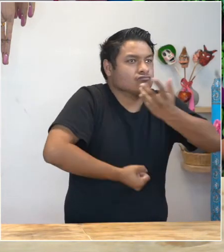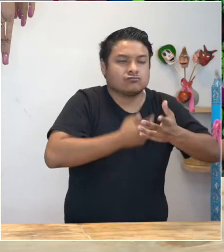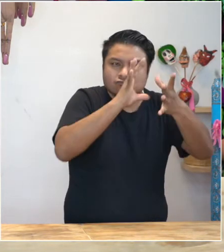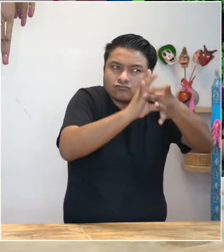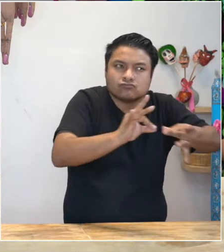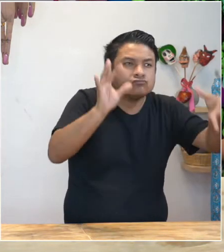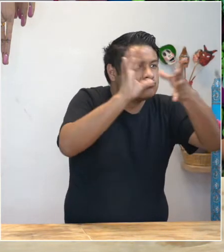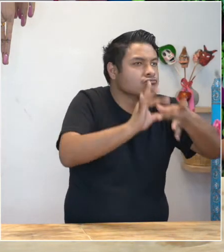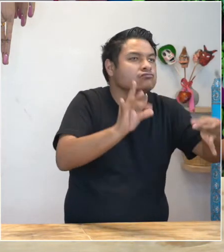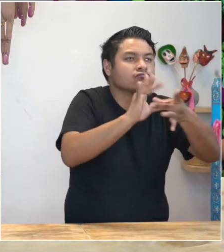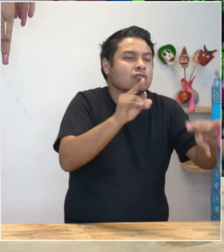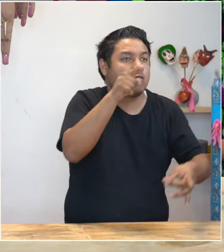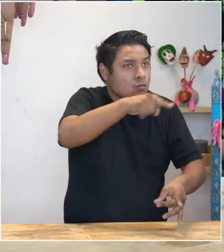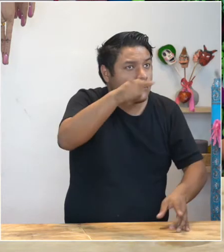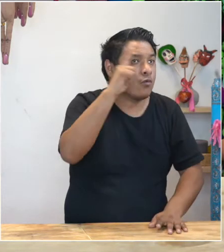Hicimos también por ahí